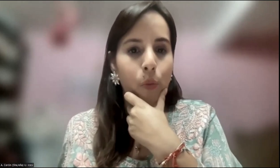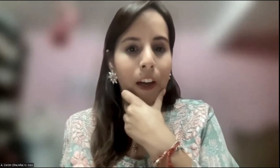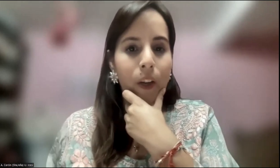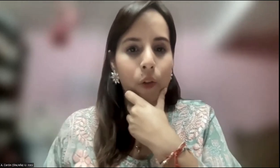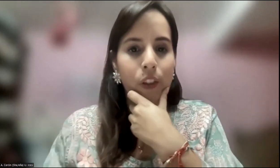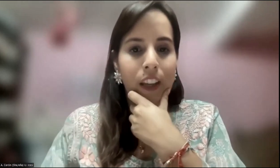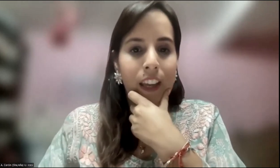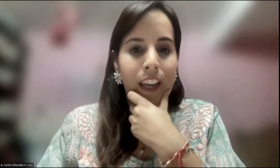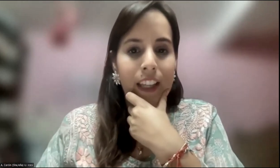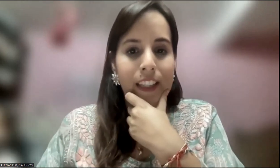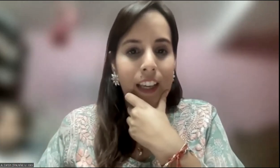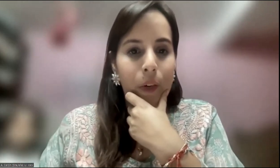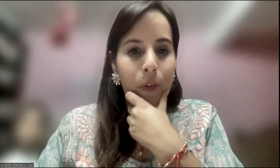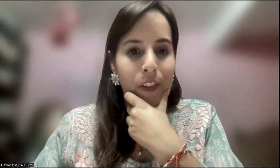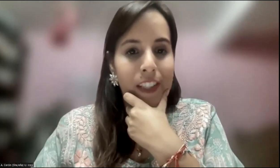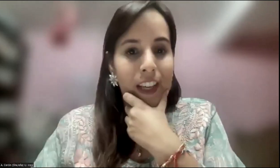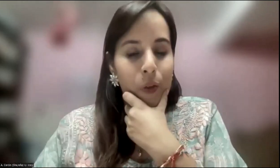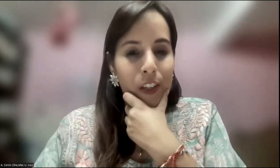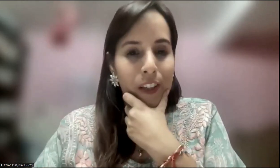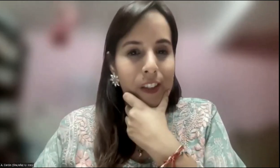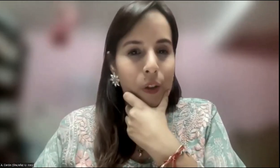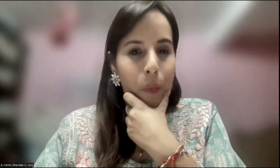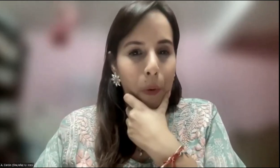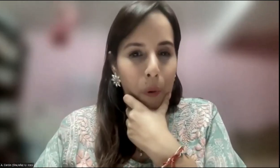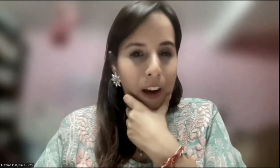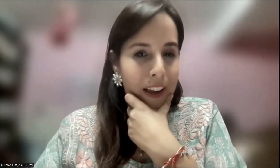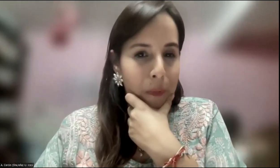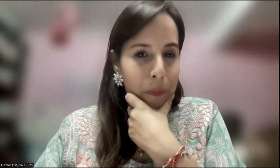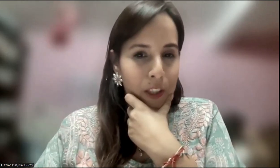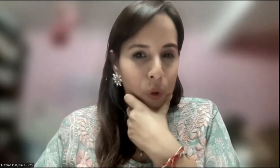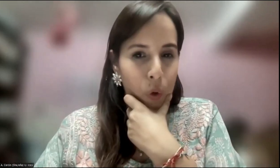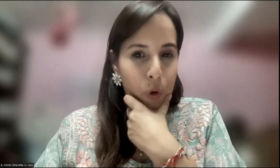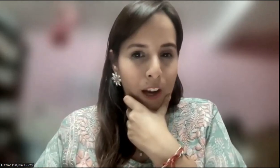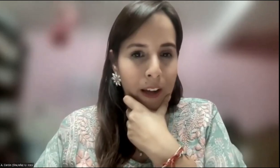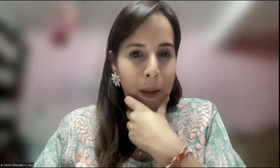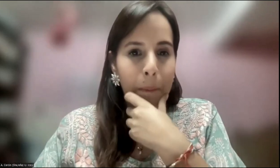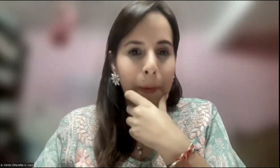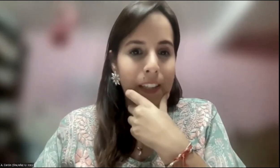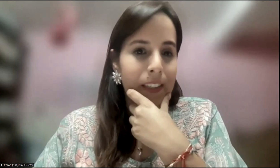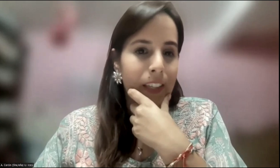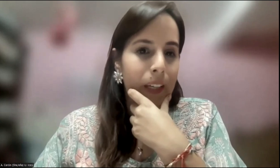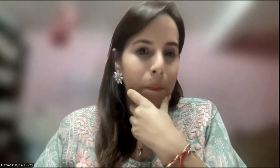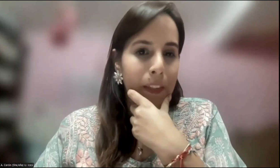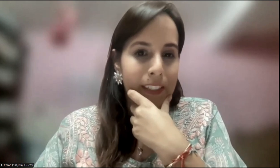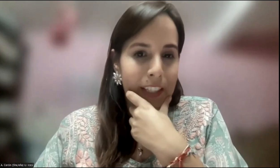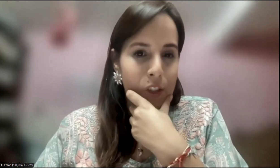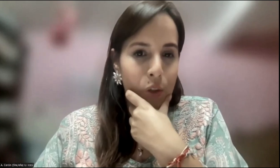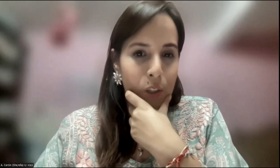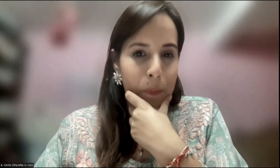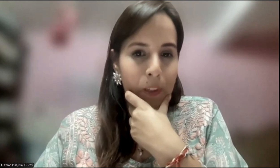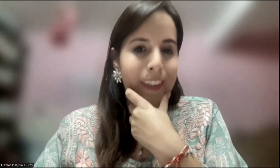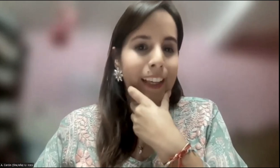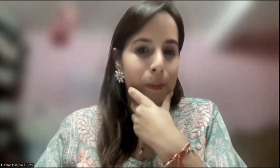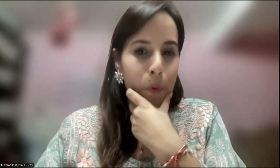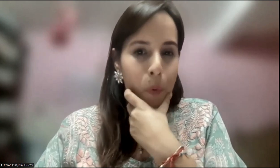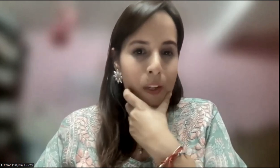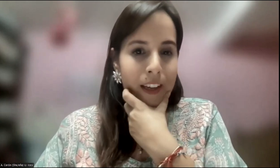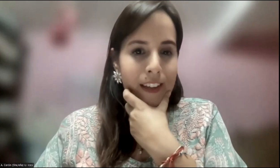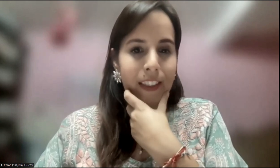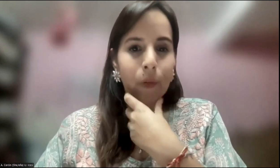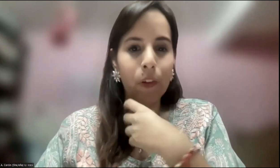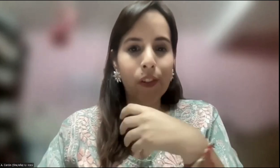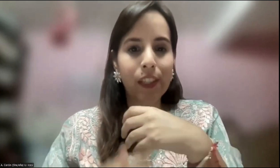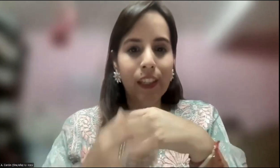derechos humanos egresada de la Universidad de los Andes como abogada y politóloga magister en administración y políticas